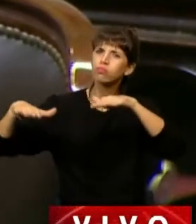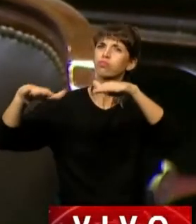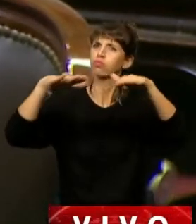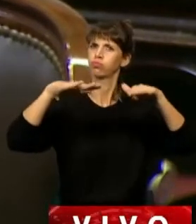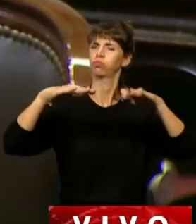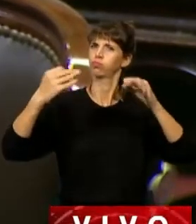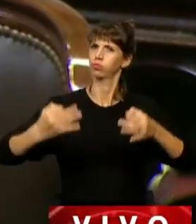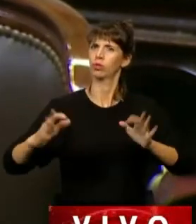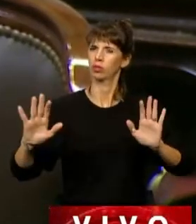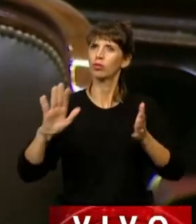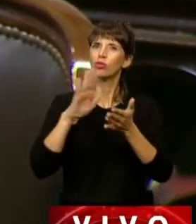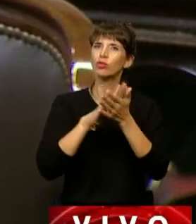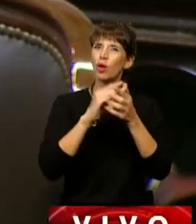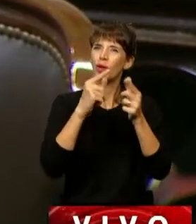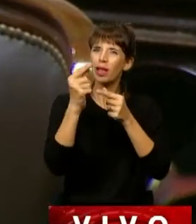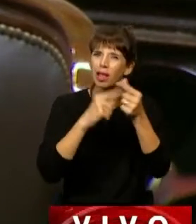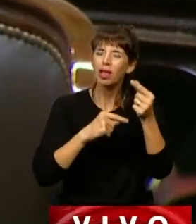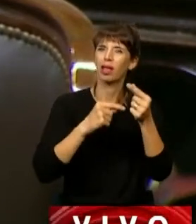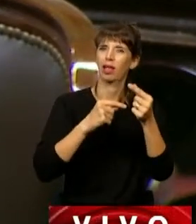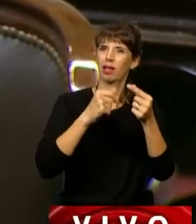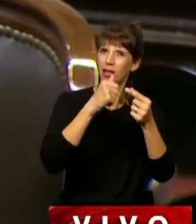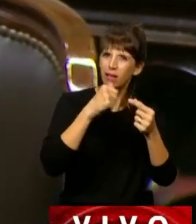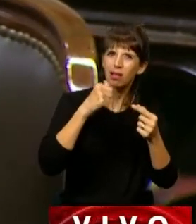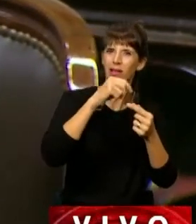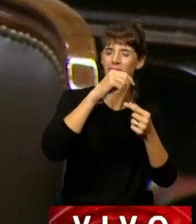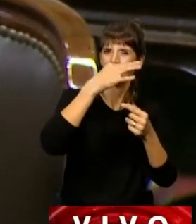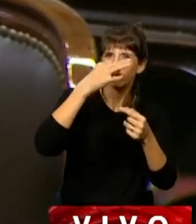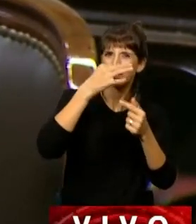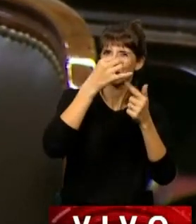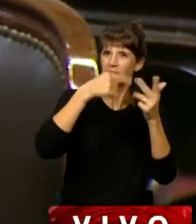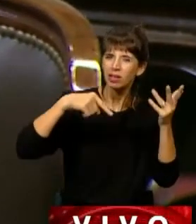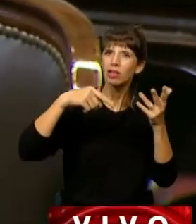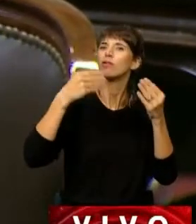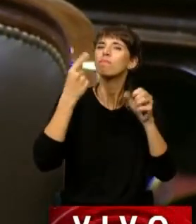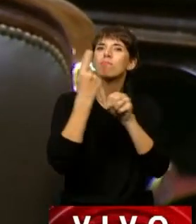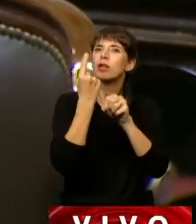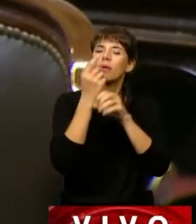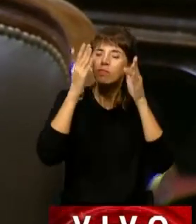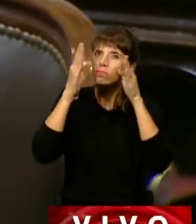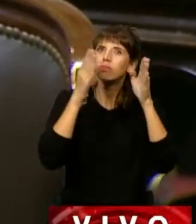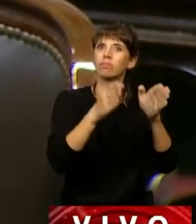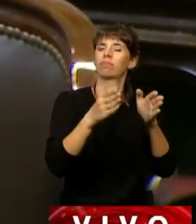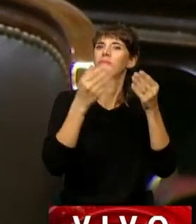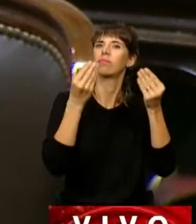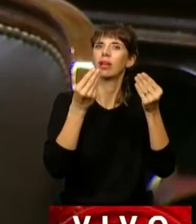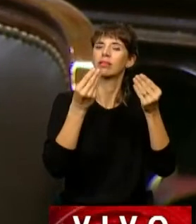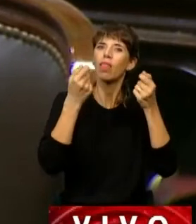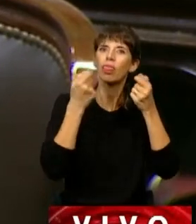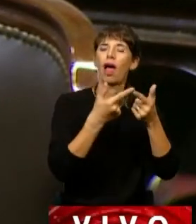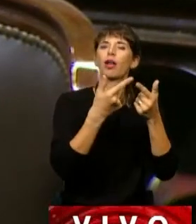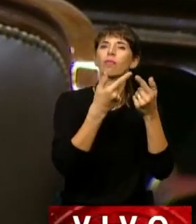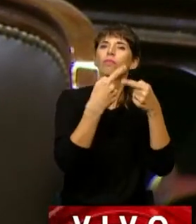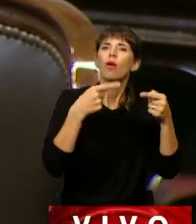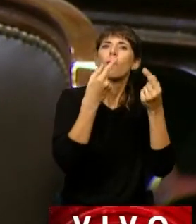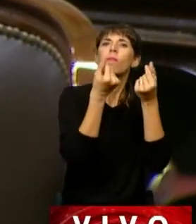el caso del cannabis medicinal, que no se pierda de vista el fin último, que es asegurar un producto de